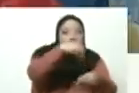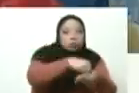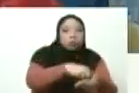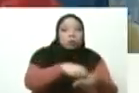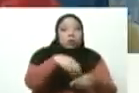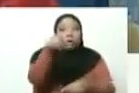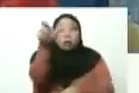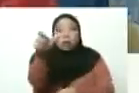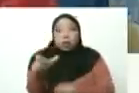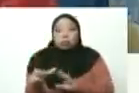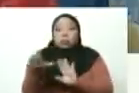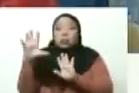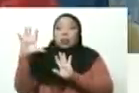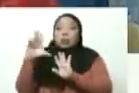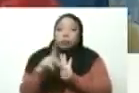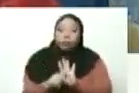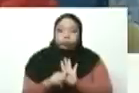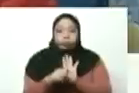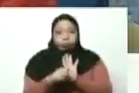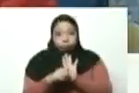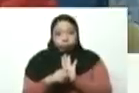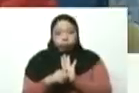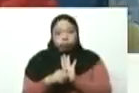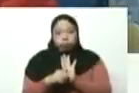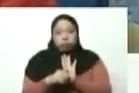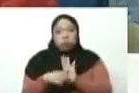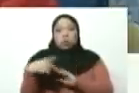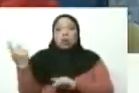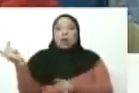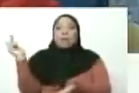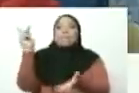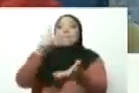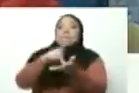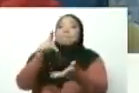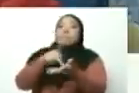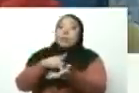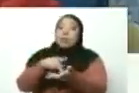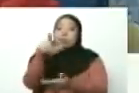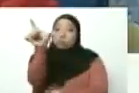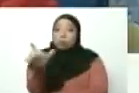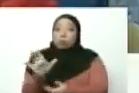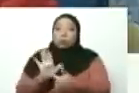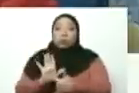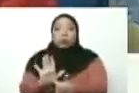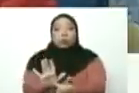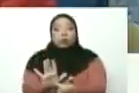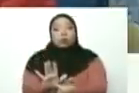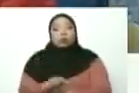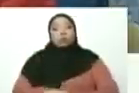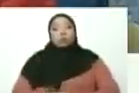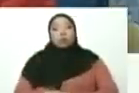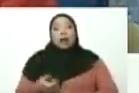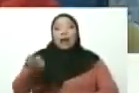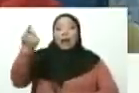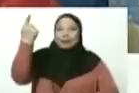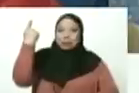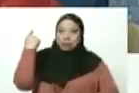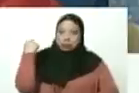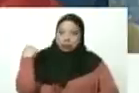su participación en esta estafa masiva quintero fue presentado el día de ayer